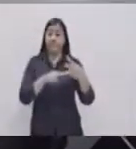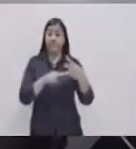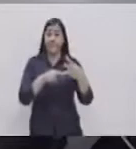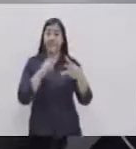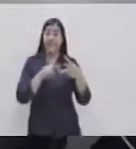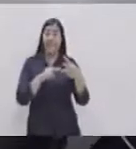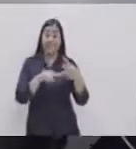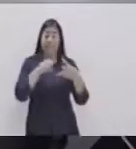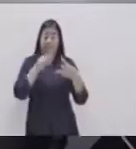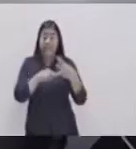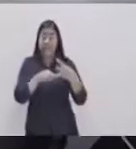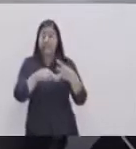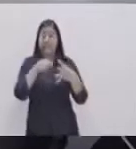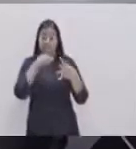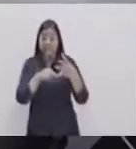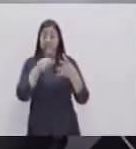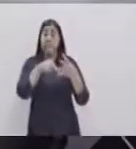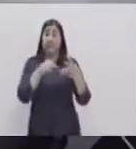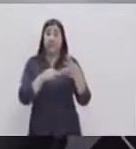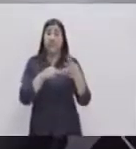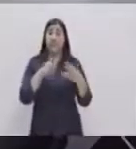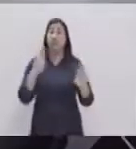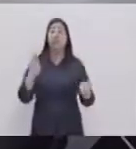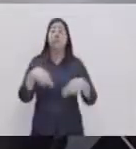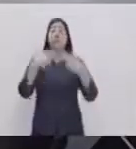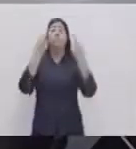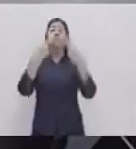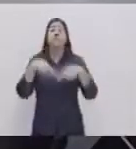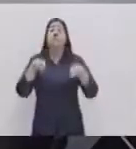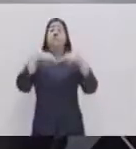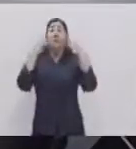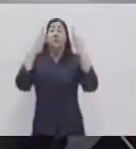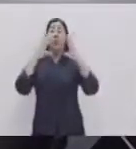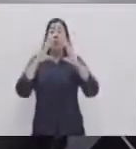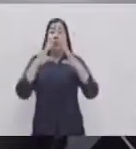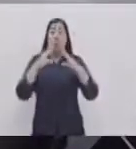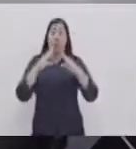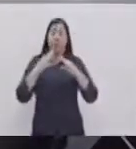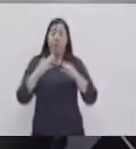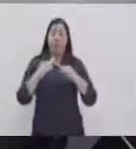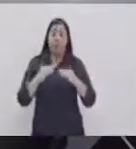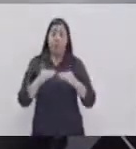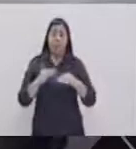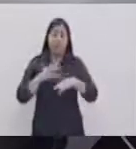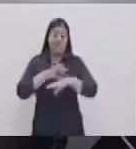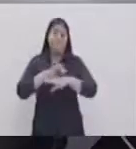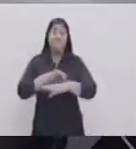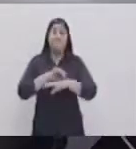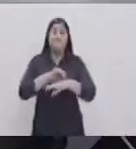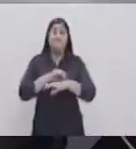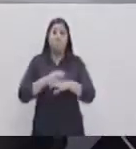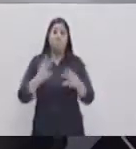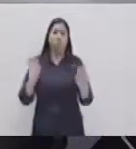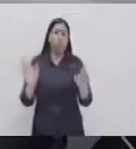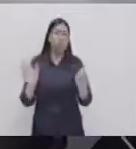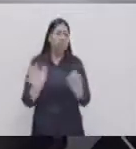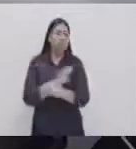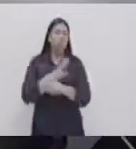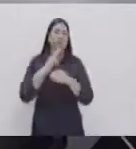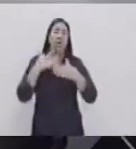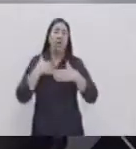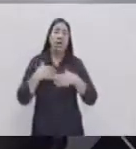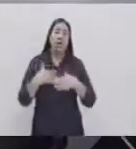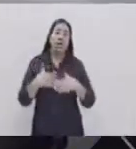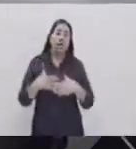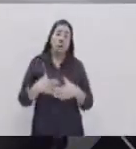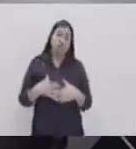porcentaje es donde realmente la respiración baja, los músculos completamente se relajan y es el